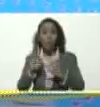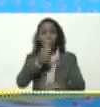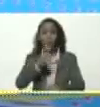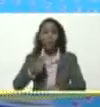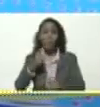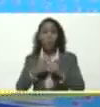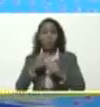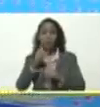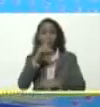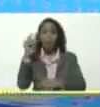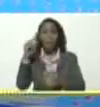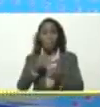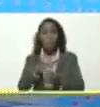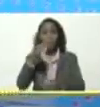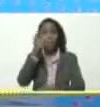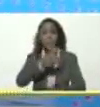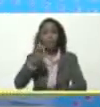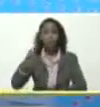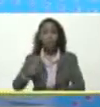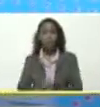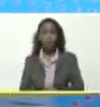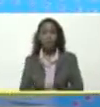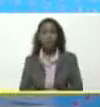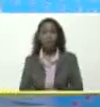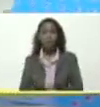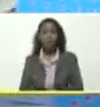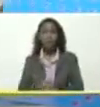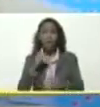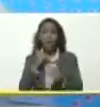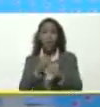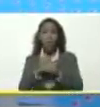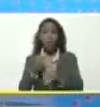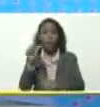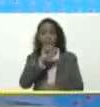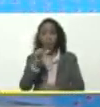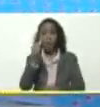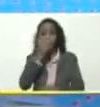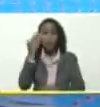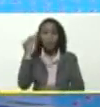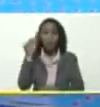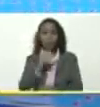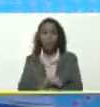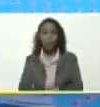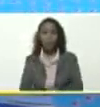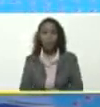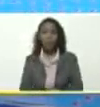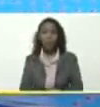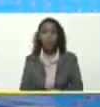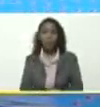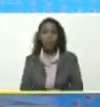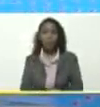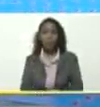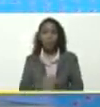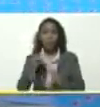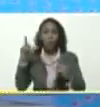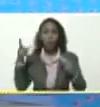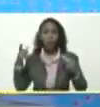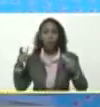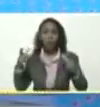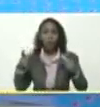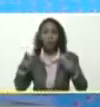100.000 habitantes, igual que la semana pasada. El descenso sostenido